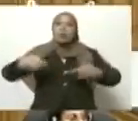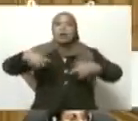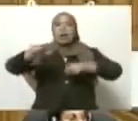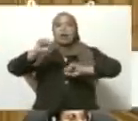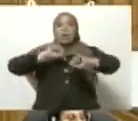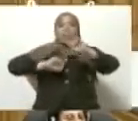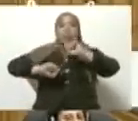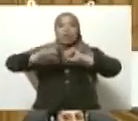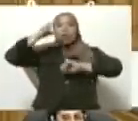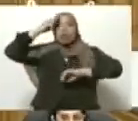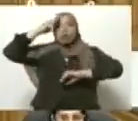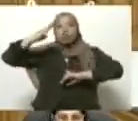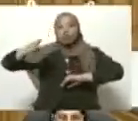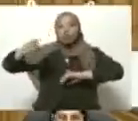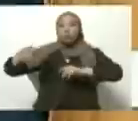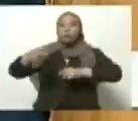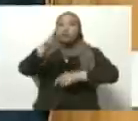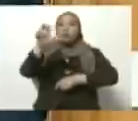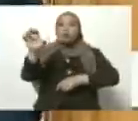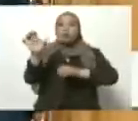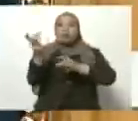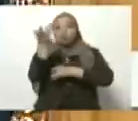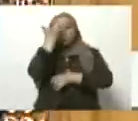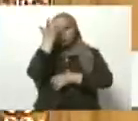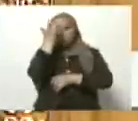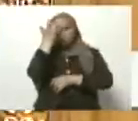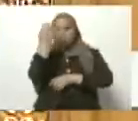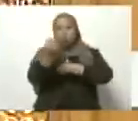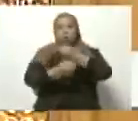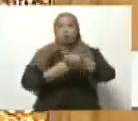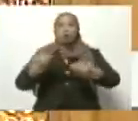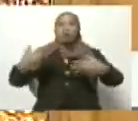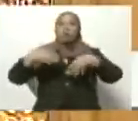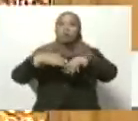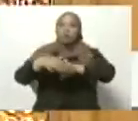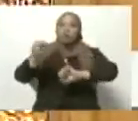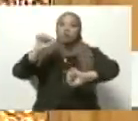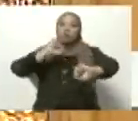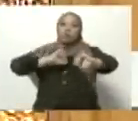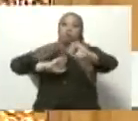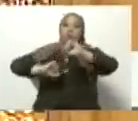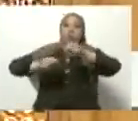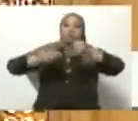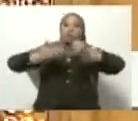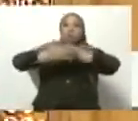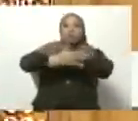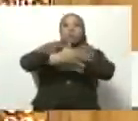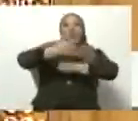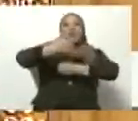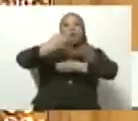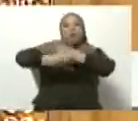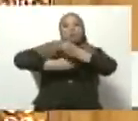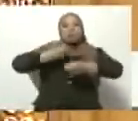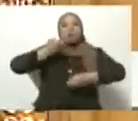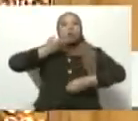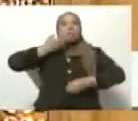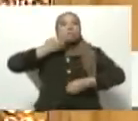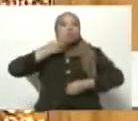humanitaria, que era lo que tenían pensado el 23 de febrero. Operaciones encubiertas disfrazadas de operaciones antidroga, que fue cuando le pusieron